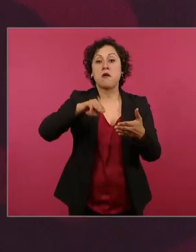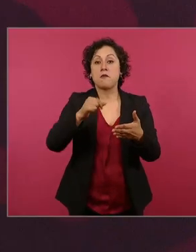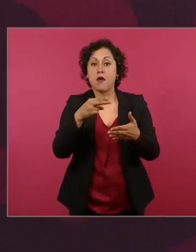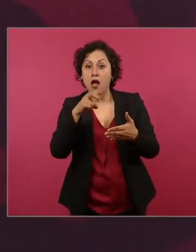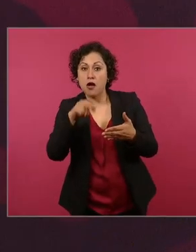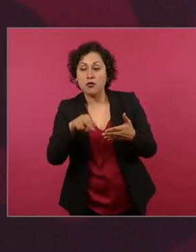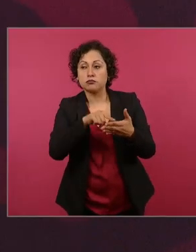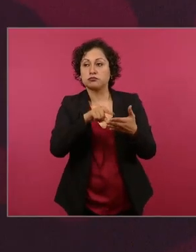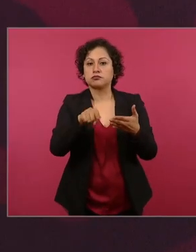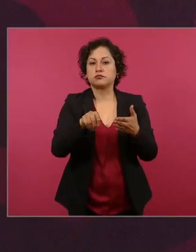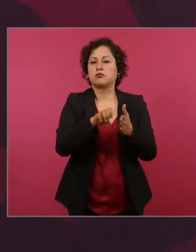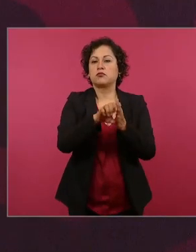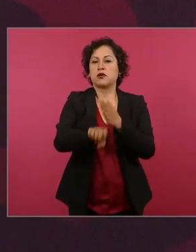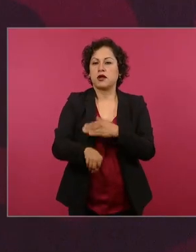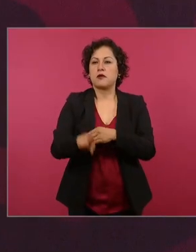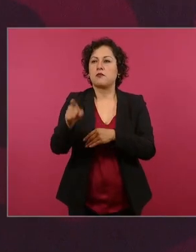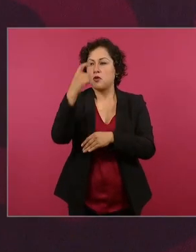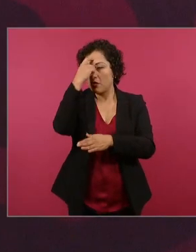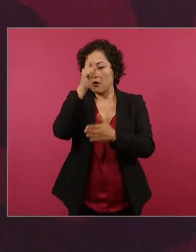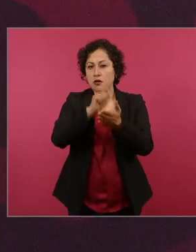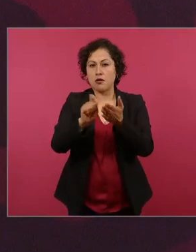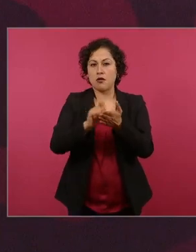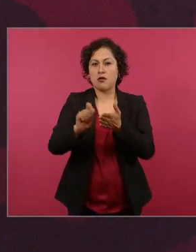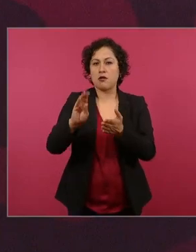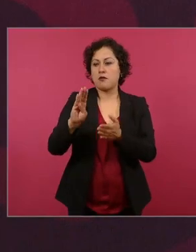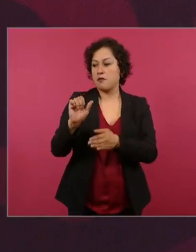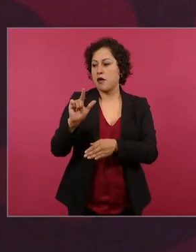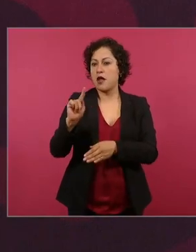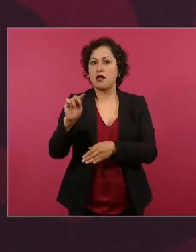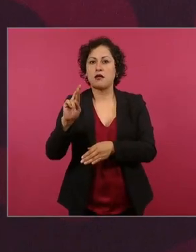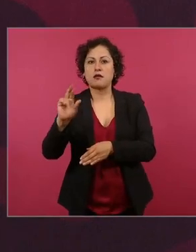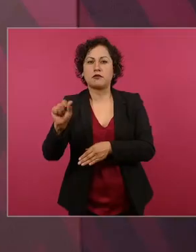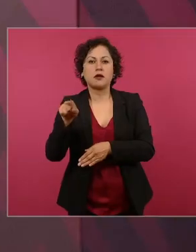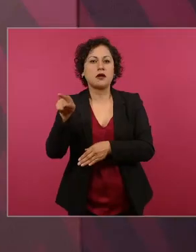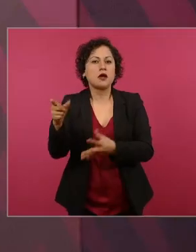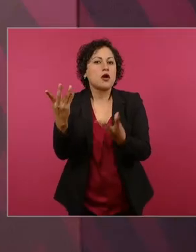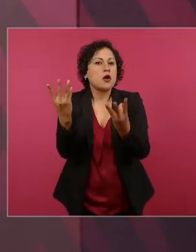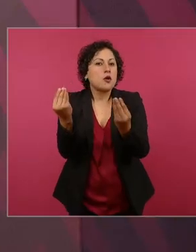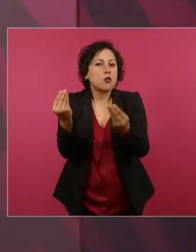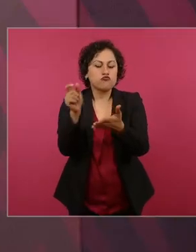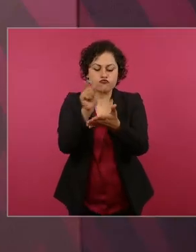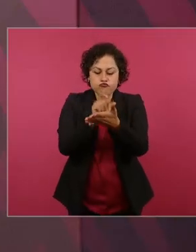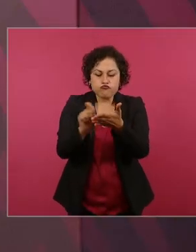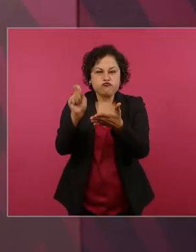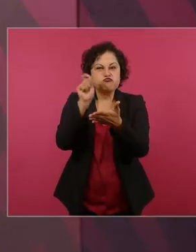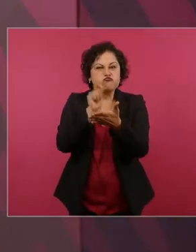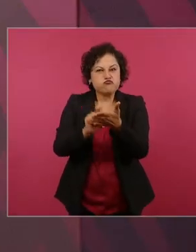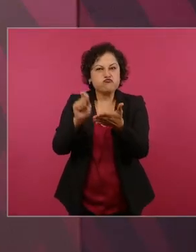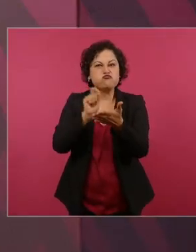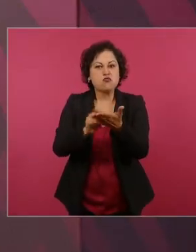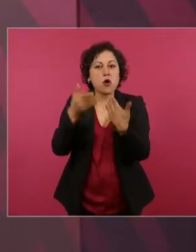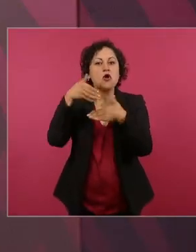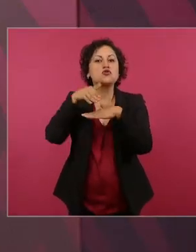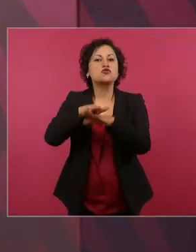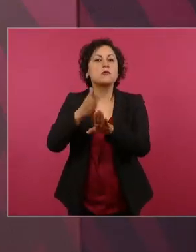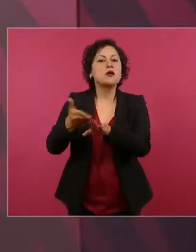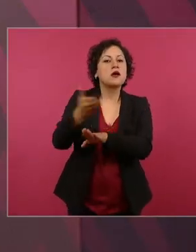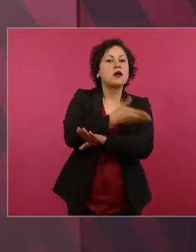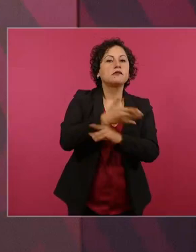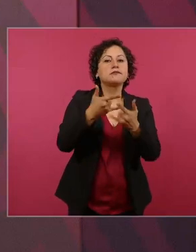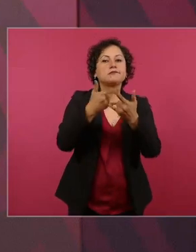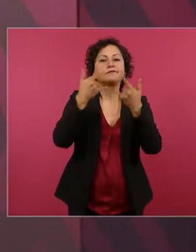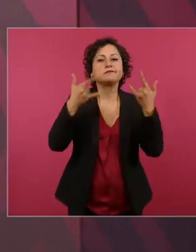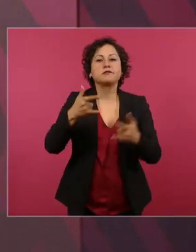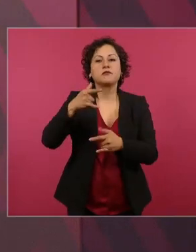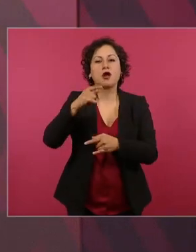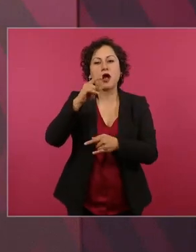escrito sobre el magonismo y sobre la Regeneración, sobre el periódico